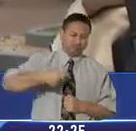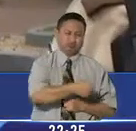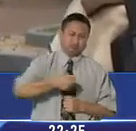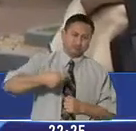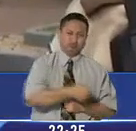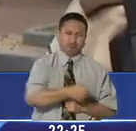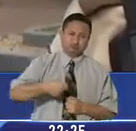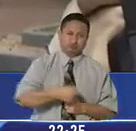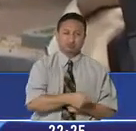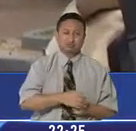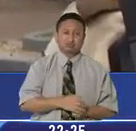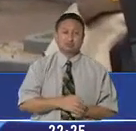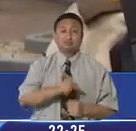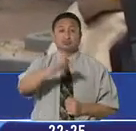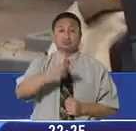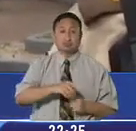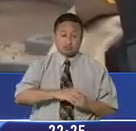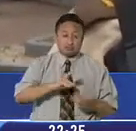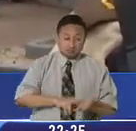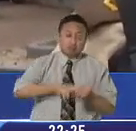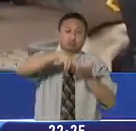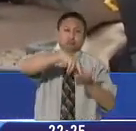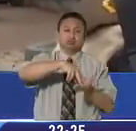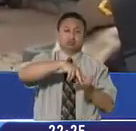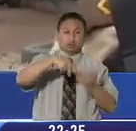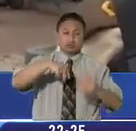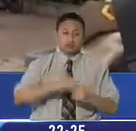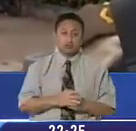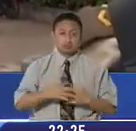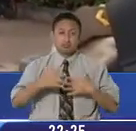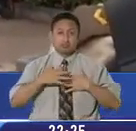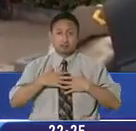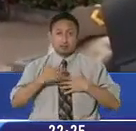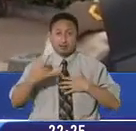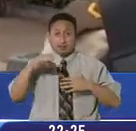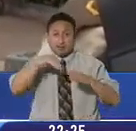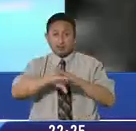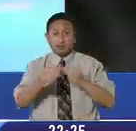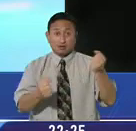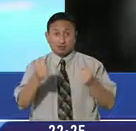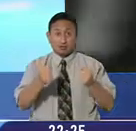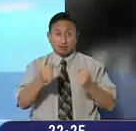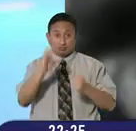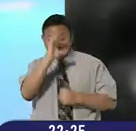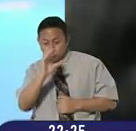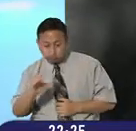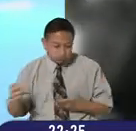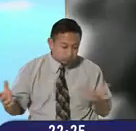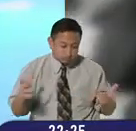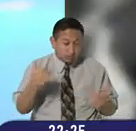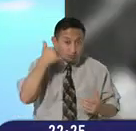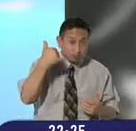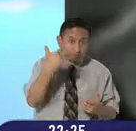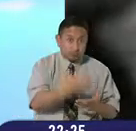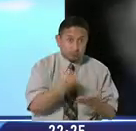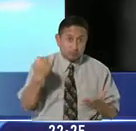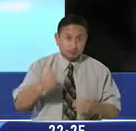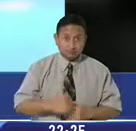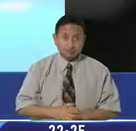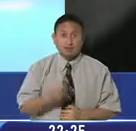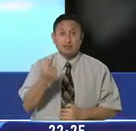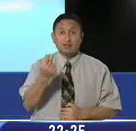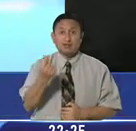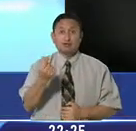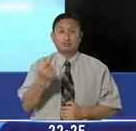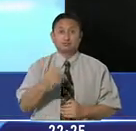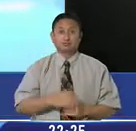suelo. El tipo se para y empieza a buscar dentro del vehículo posibles teléfonos, dinero